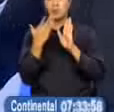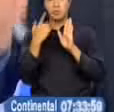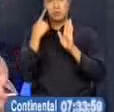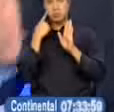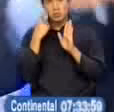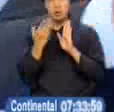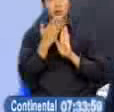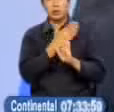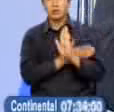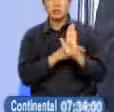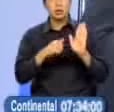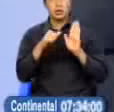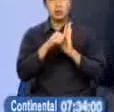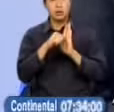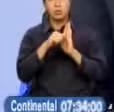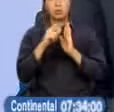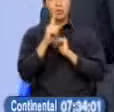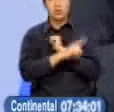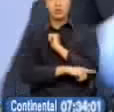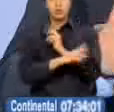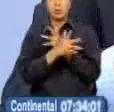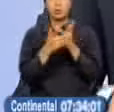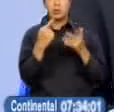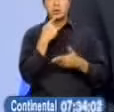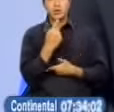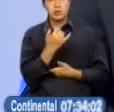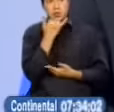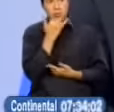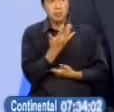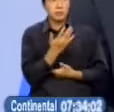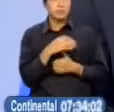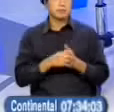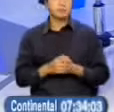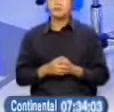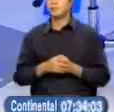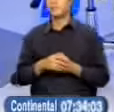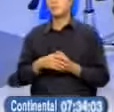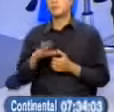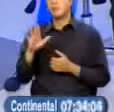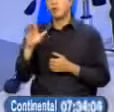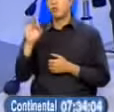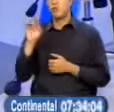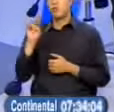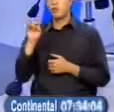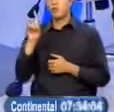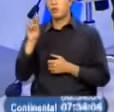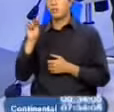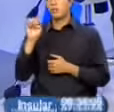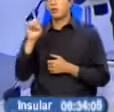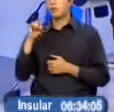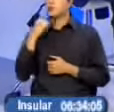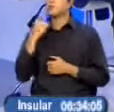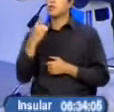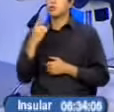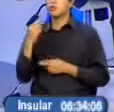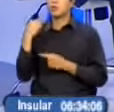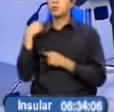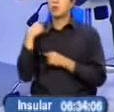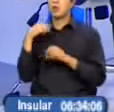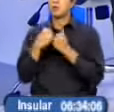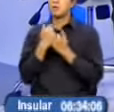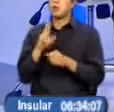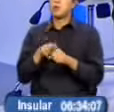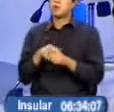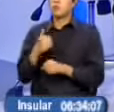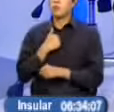no existía para sancionar ese tipo de transgresiones pero es la acusación que ha lanzado fundamedios nos dice que nos hemos arrogado funciones de la asamblea